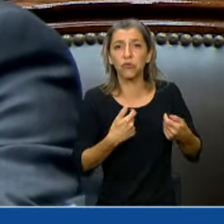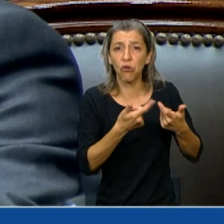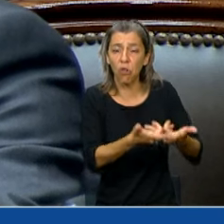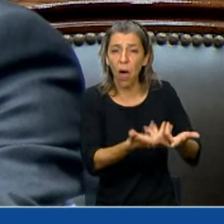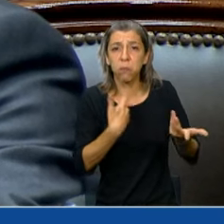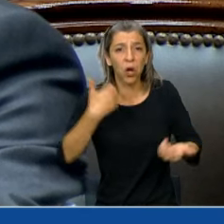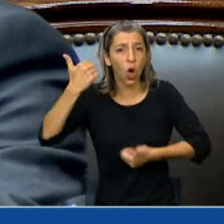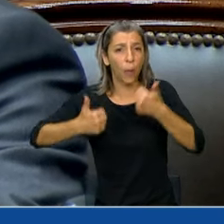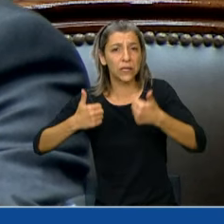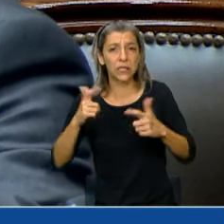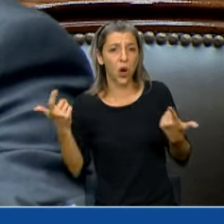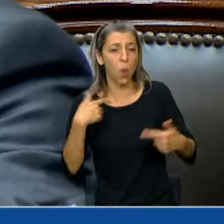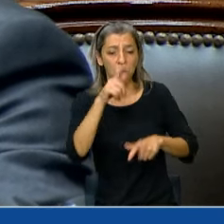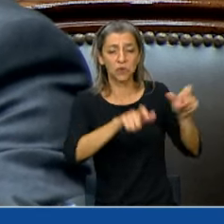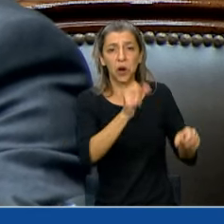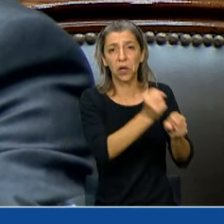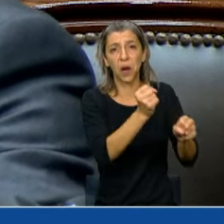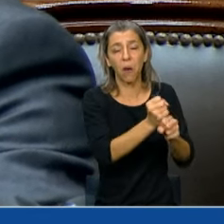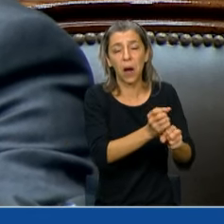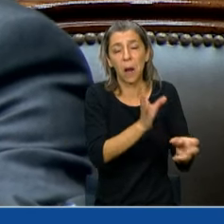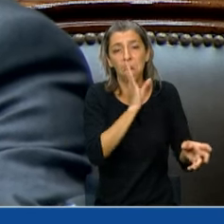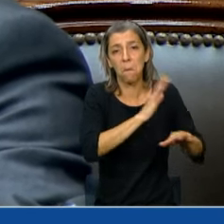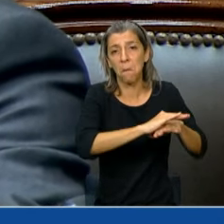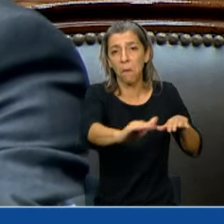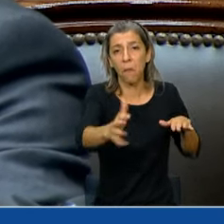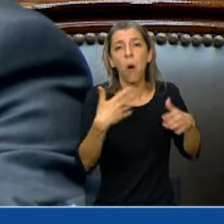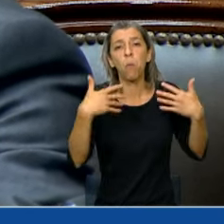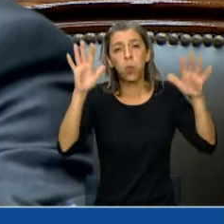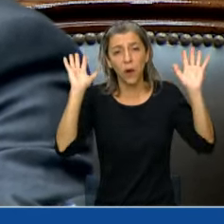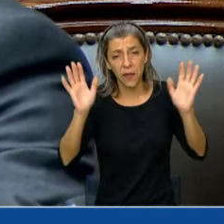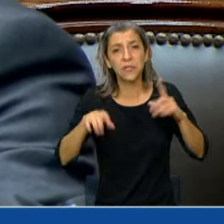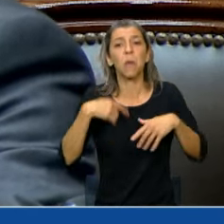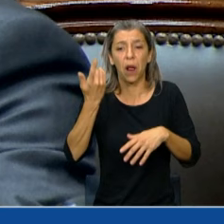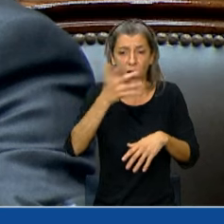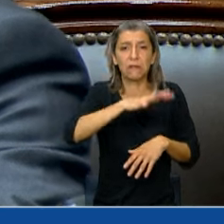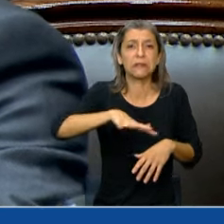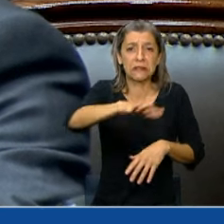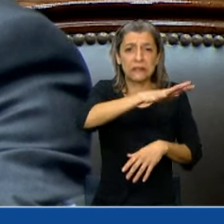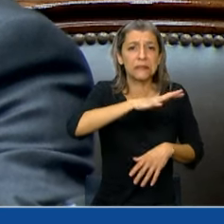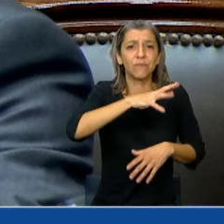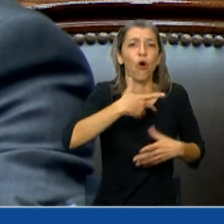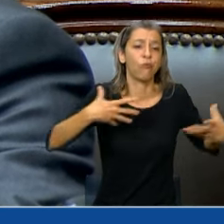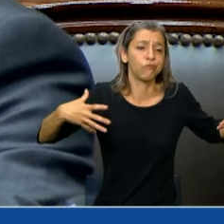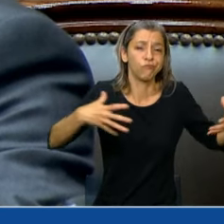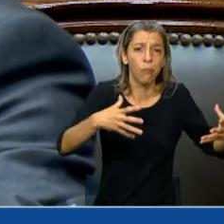es bueno para los trabajadores será bueno para los capitales prendarios que están en estos sectores pero no para aquellos que son empleados en estos